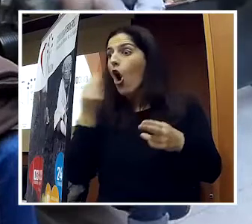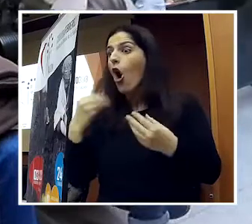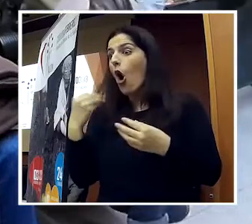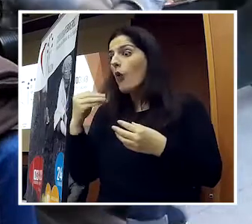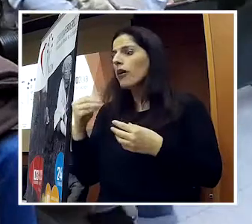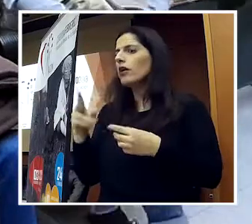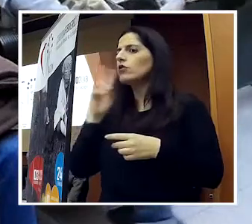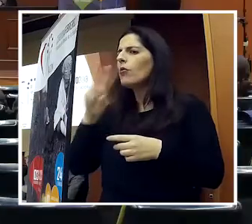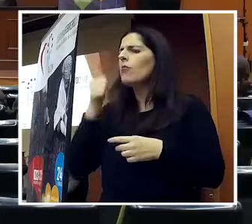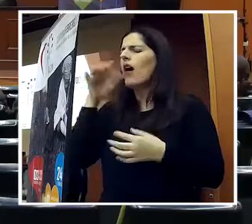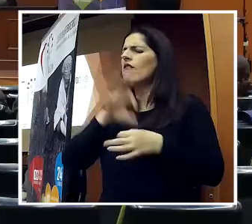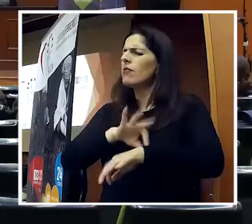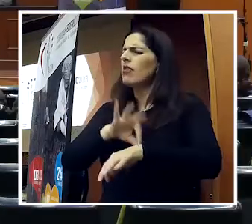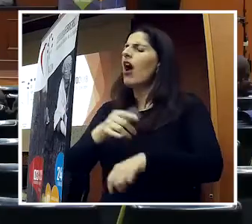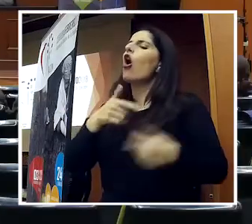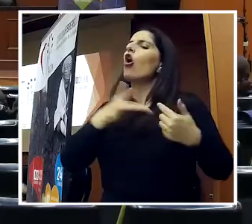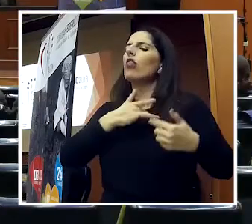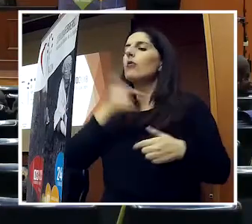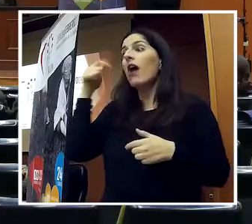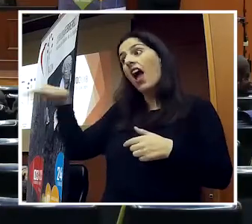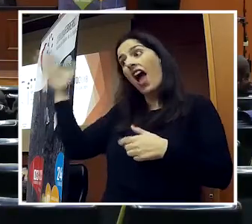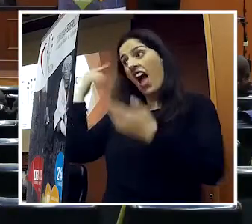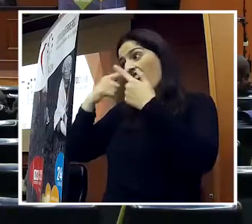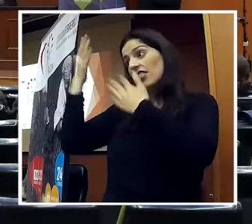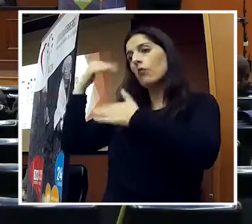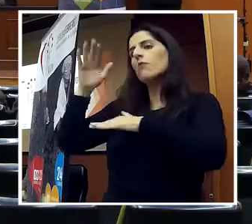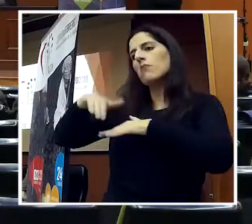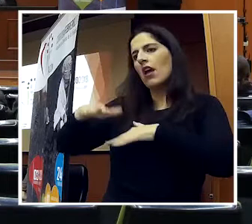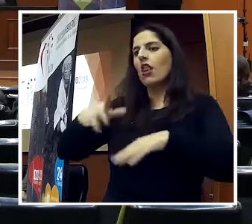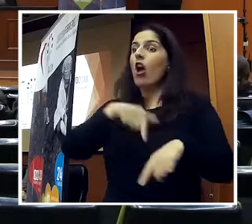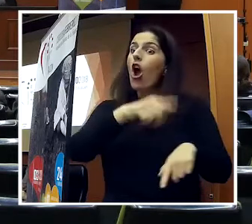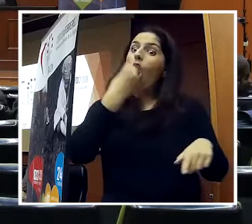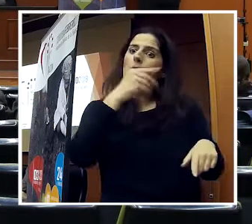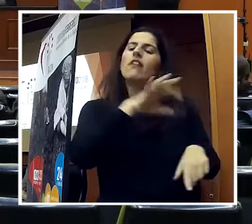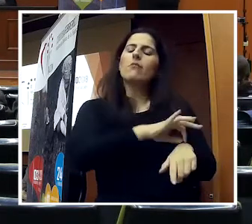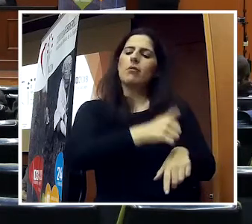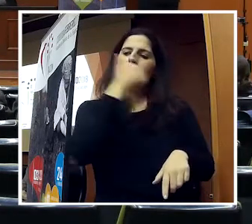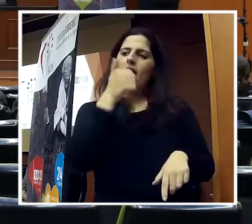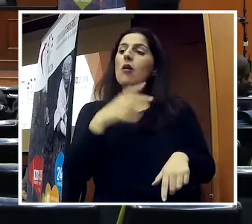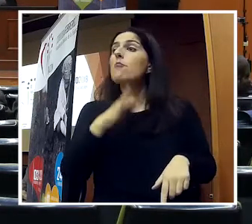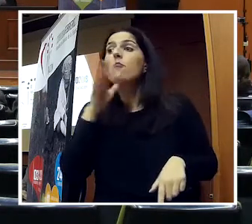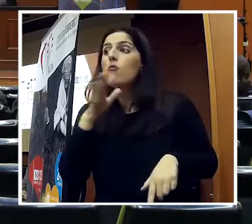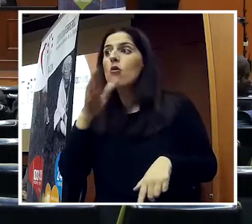más enfermedades cardíacas que la generación nuestra. Y es porque ha aflorado en